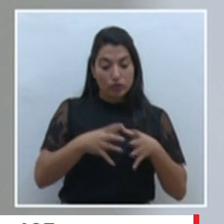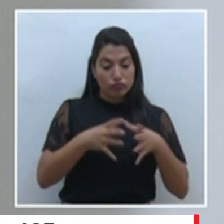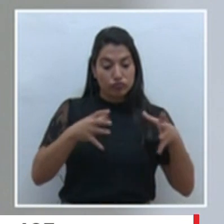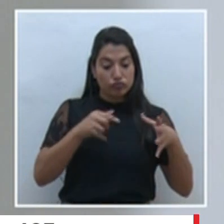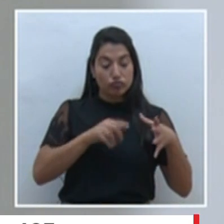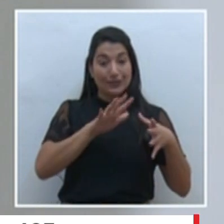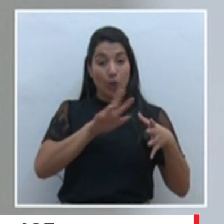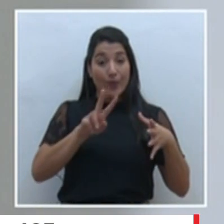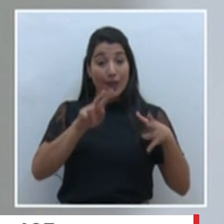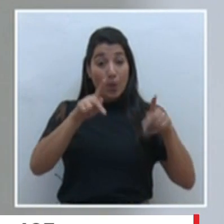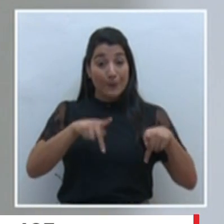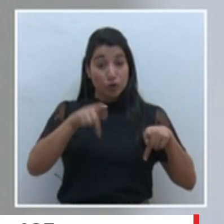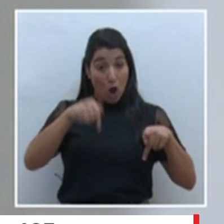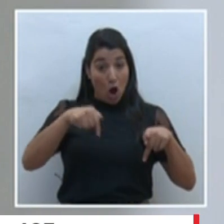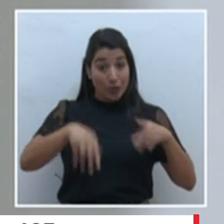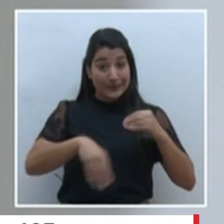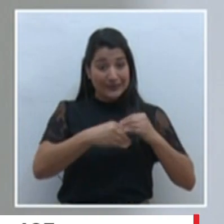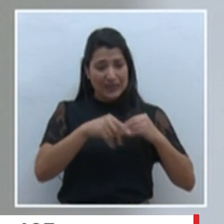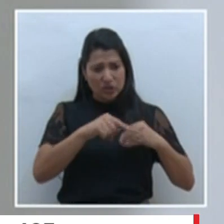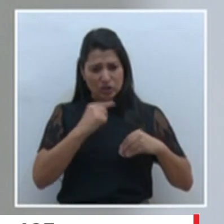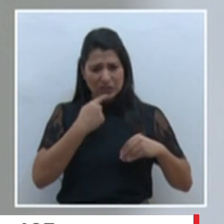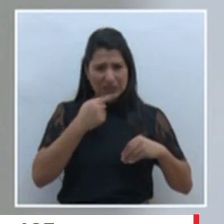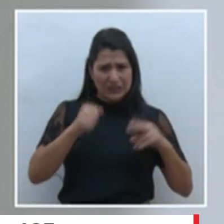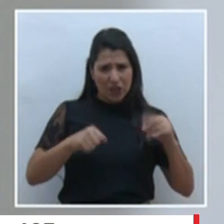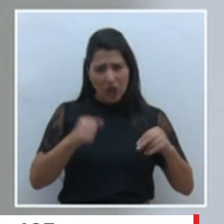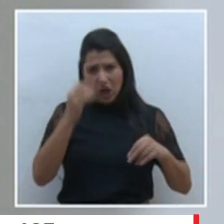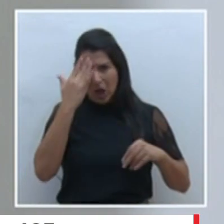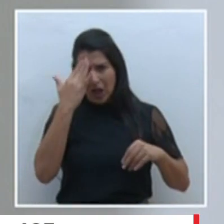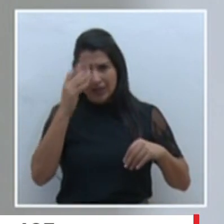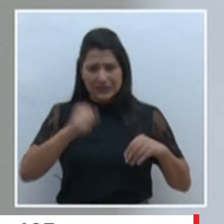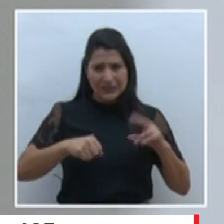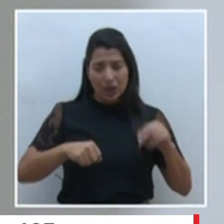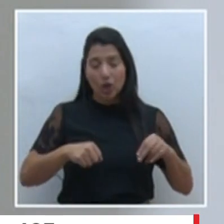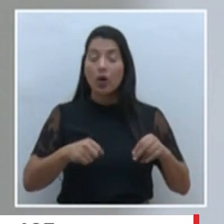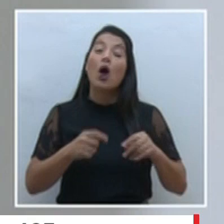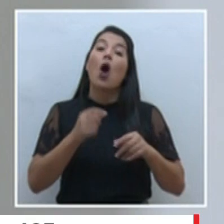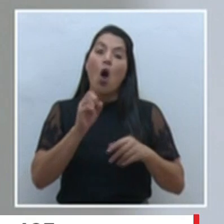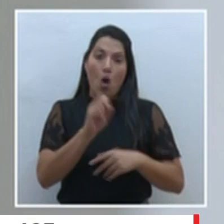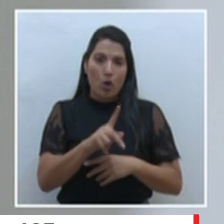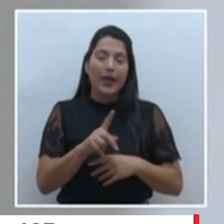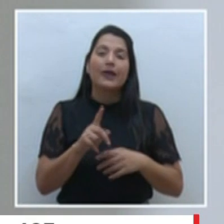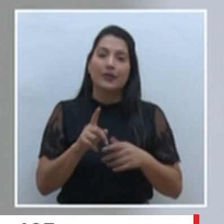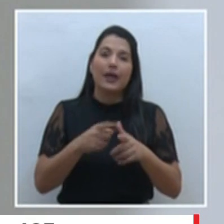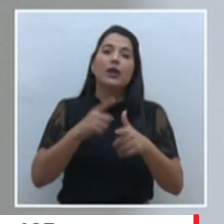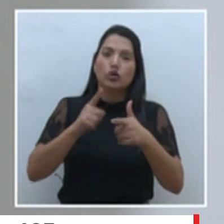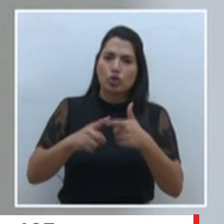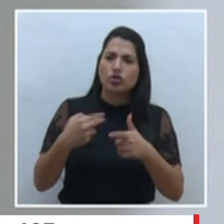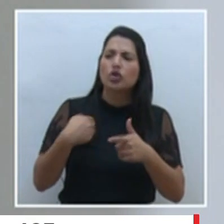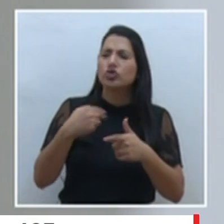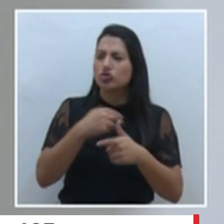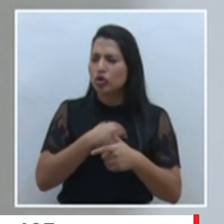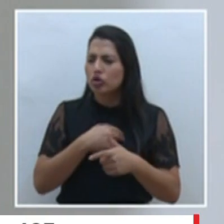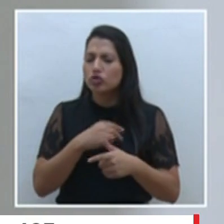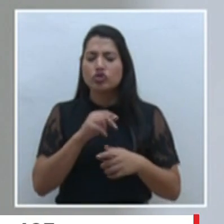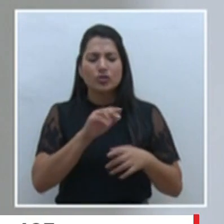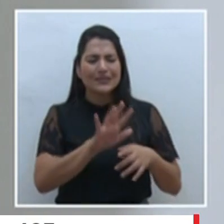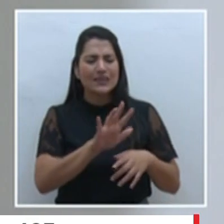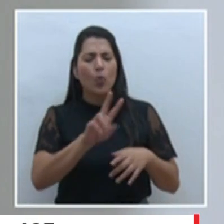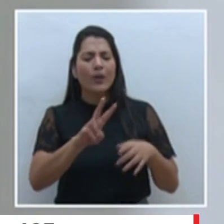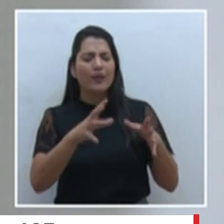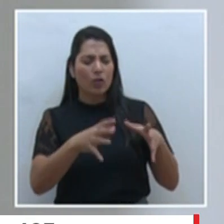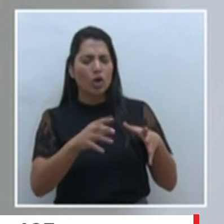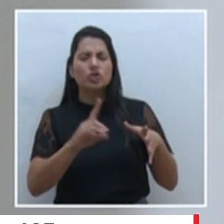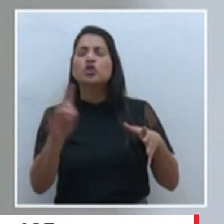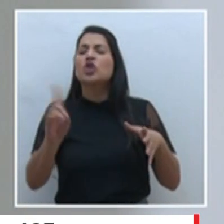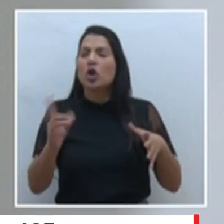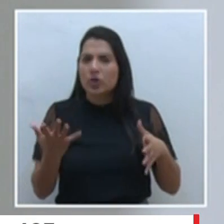tan grave es eso o no? Bueno, nosotros justamente con base en ese análisis de dónde están los casos, de cómo se han comportado, en dónde están ubicados, es que